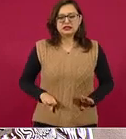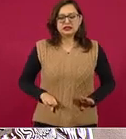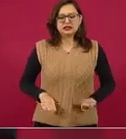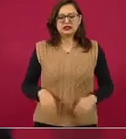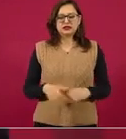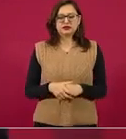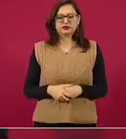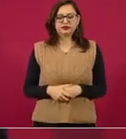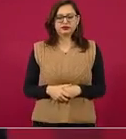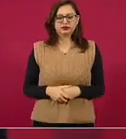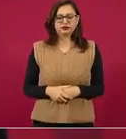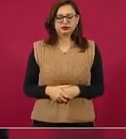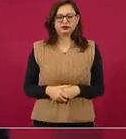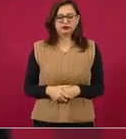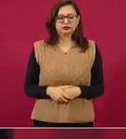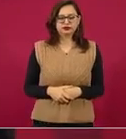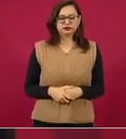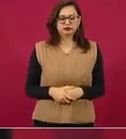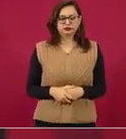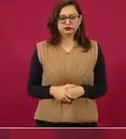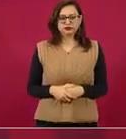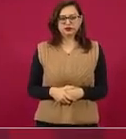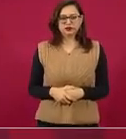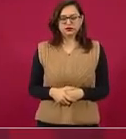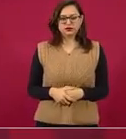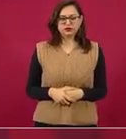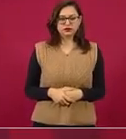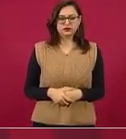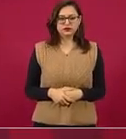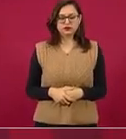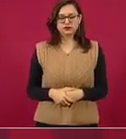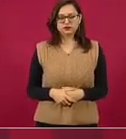Decía yo a veces en campaña